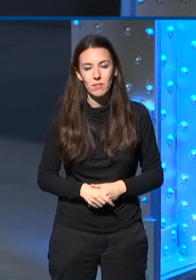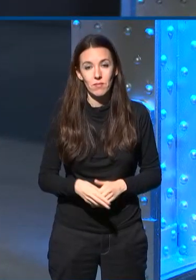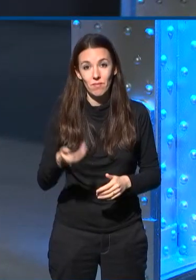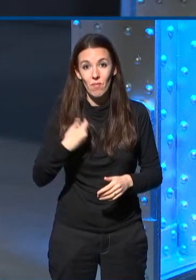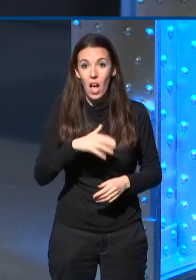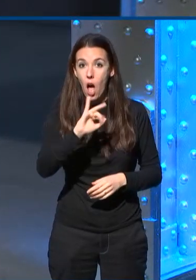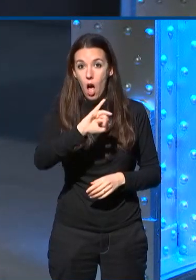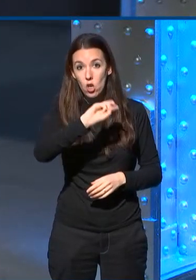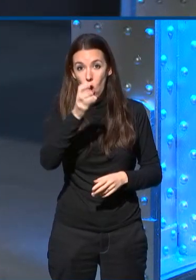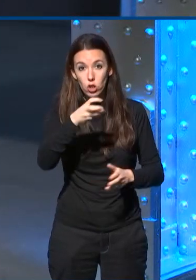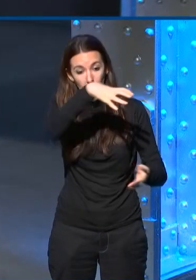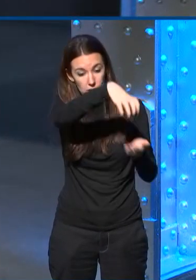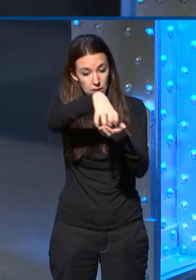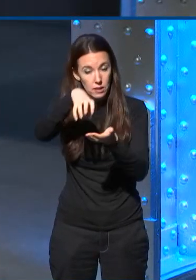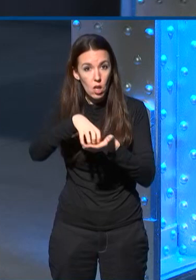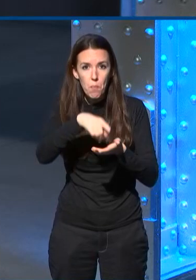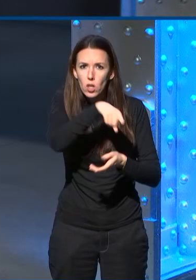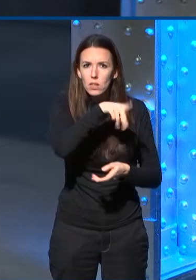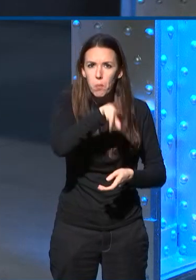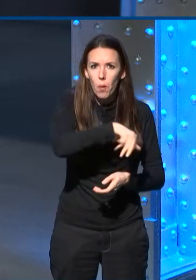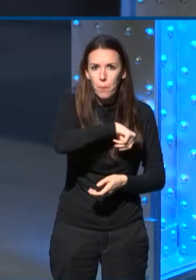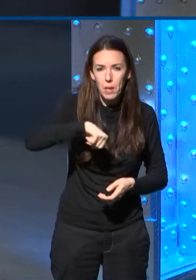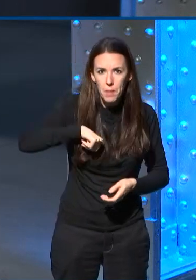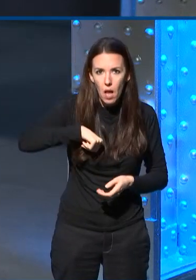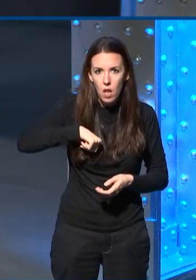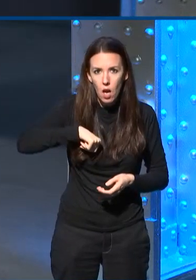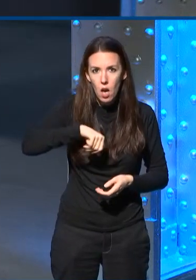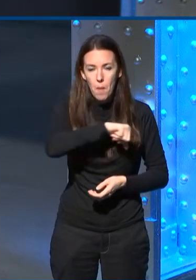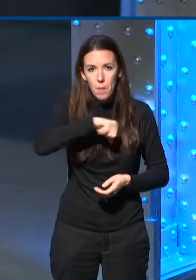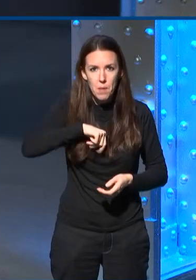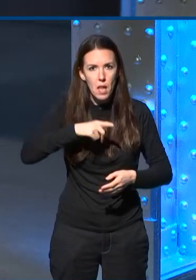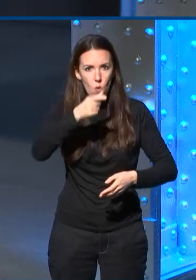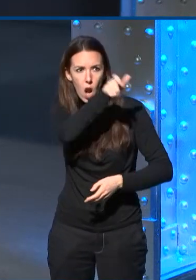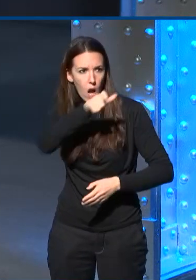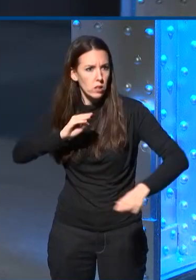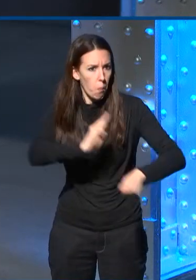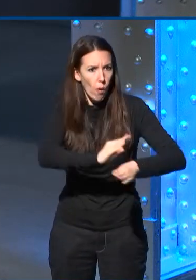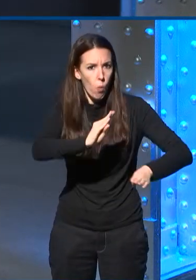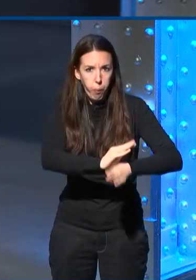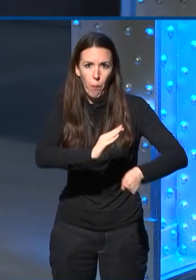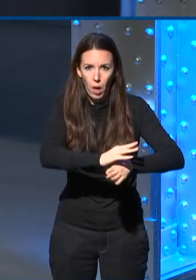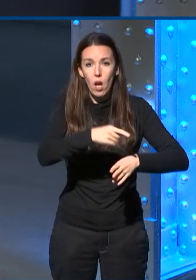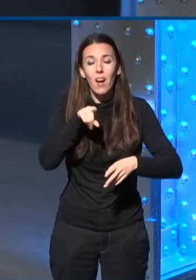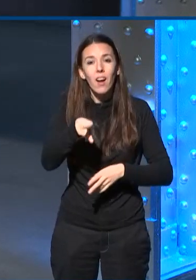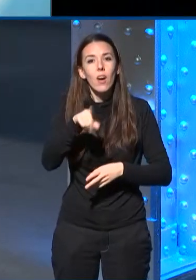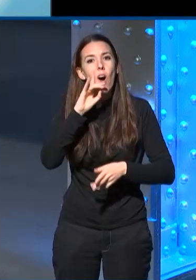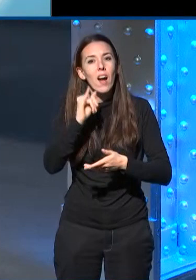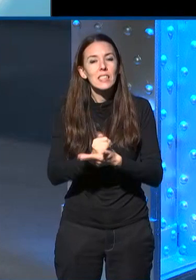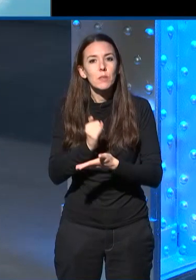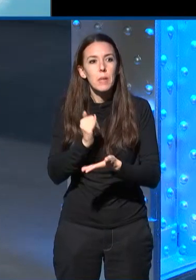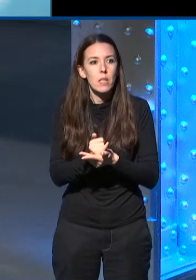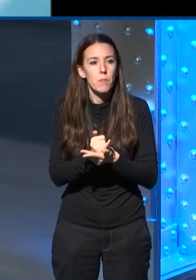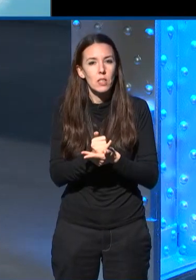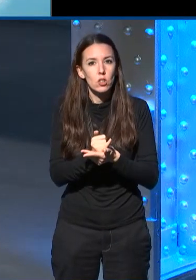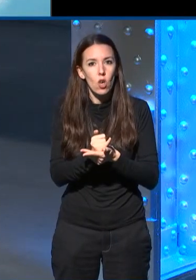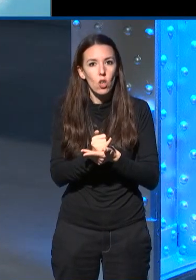hay otras instalaciones, porque esas son privadas, es una sociedad donde la gente invierte dinero, etcétera, etcétera, ¿no? Estos son experimentos